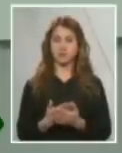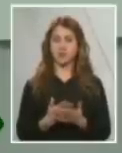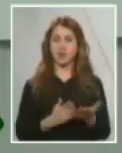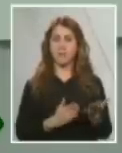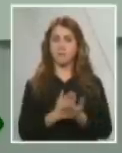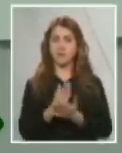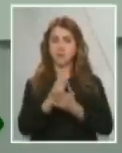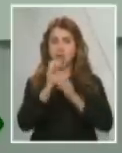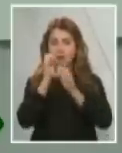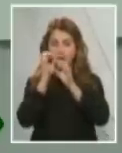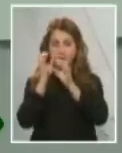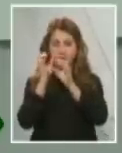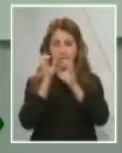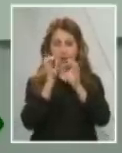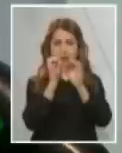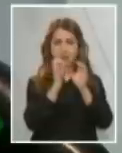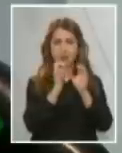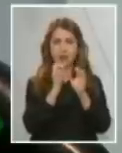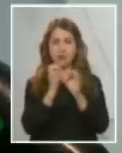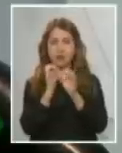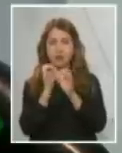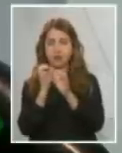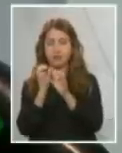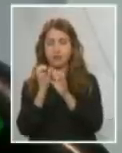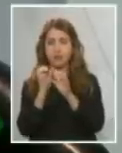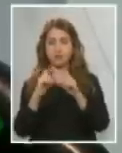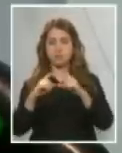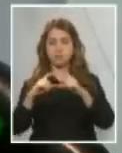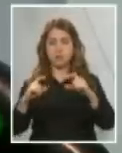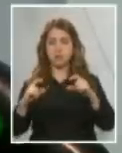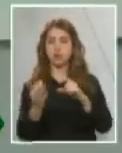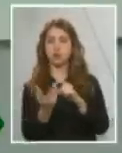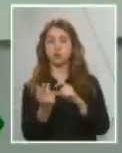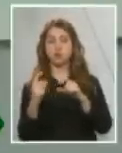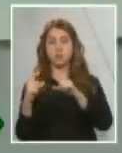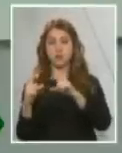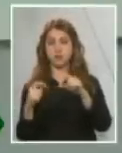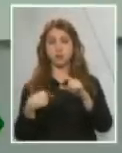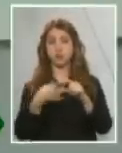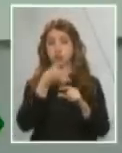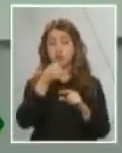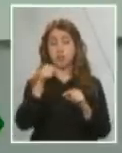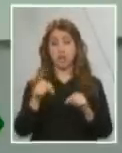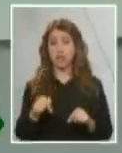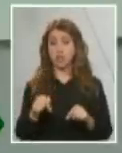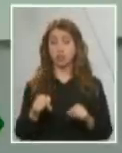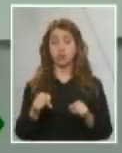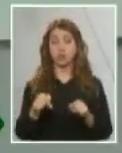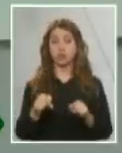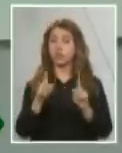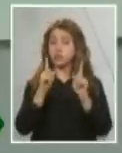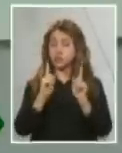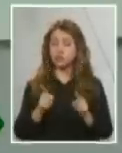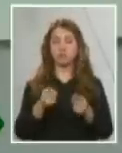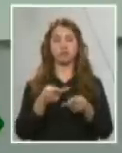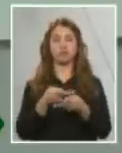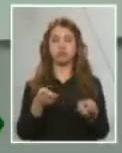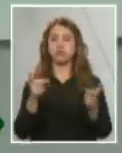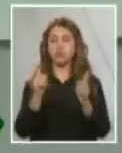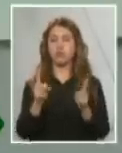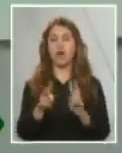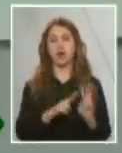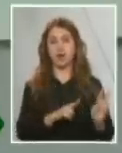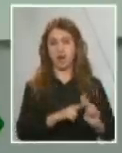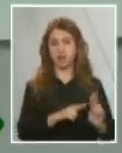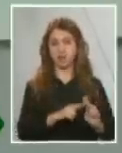empecé a grabarlo. Le tomé la patente igual, porque dije yo, esto tiene que verse,